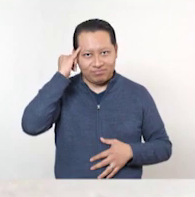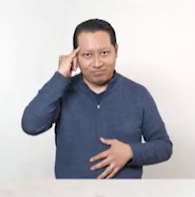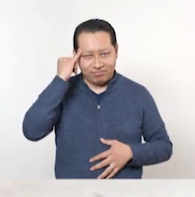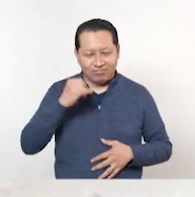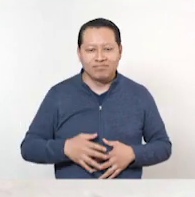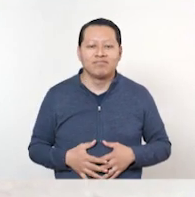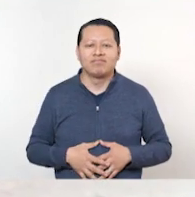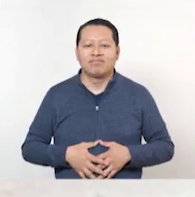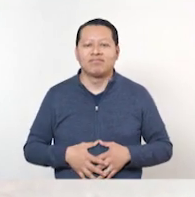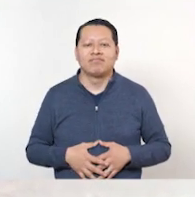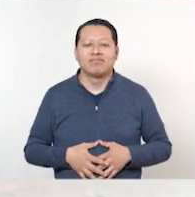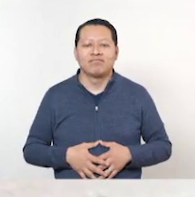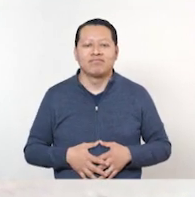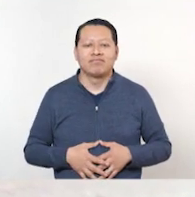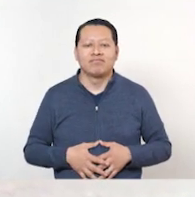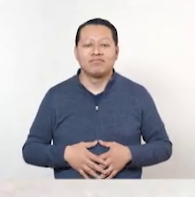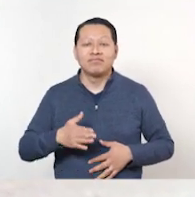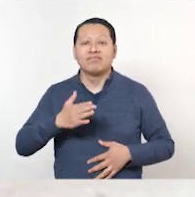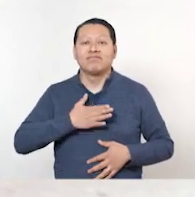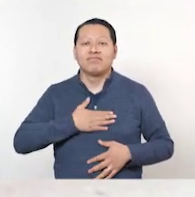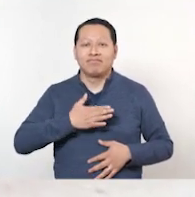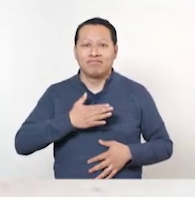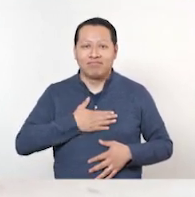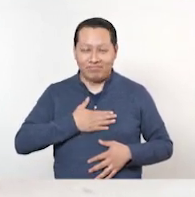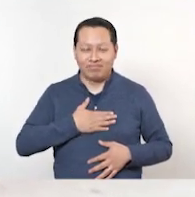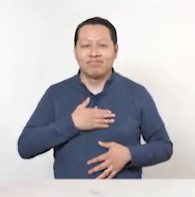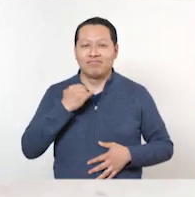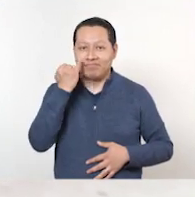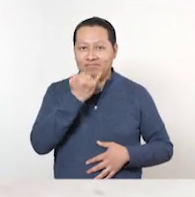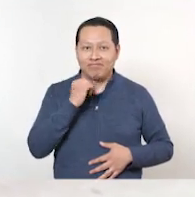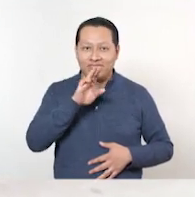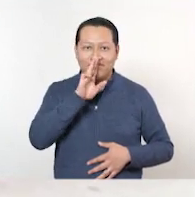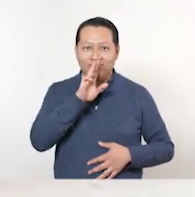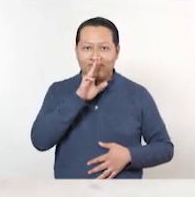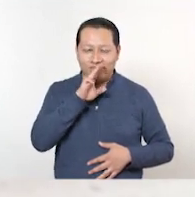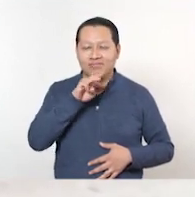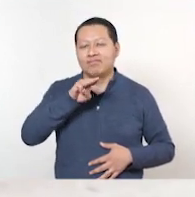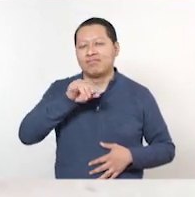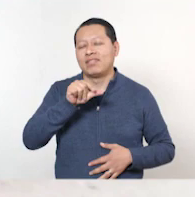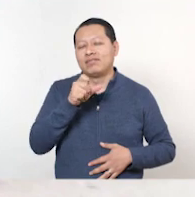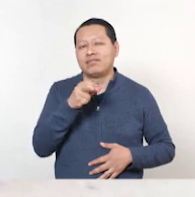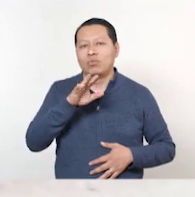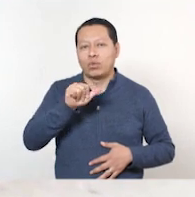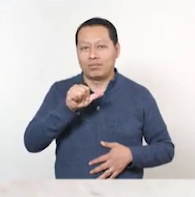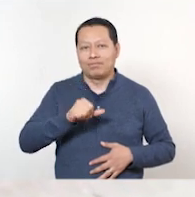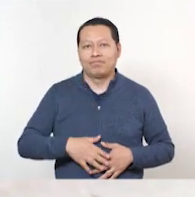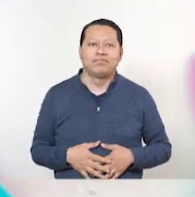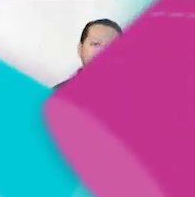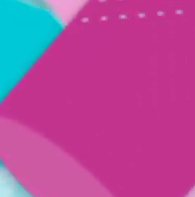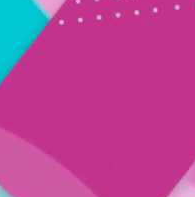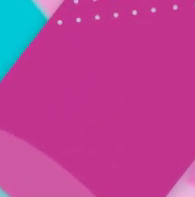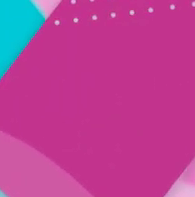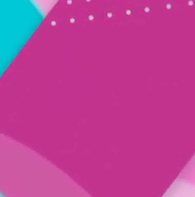Nusco sarumueje. Mi lengua materna es